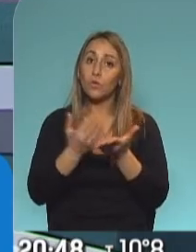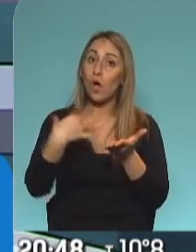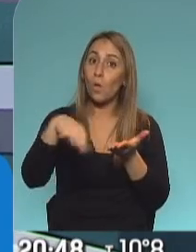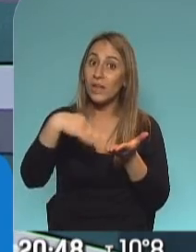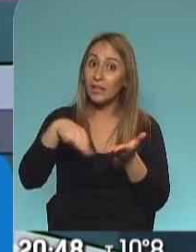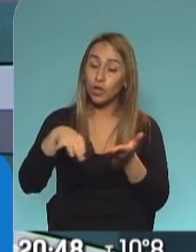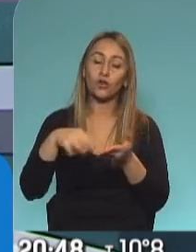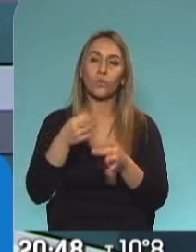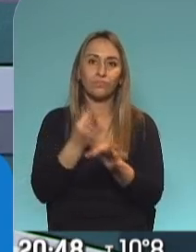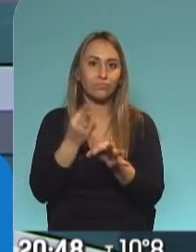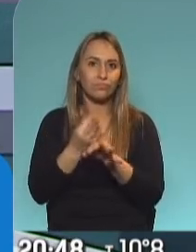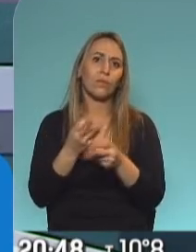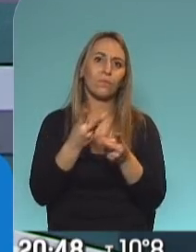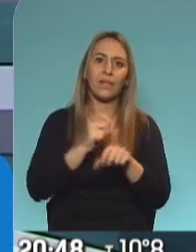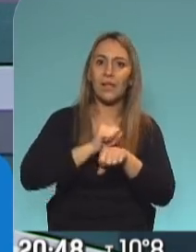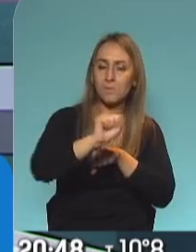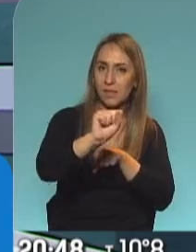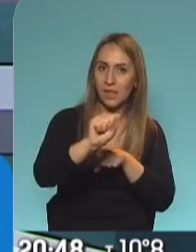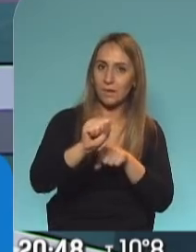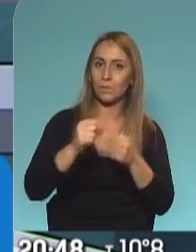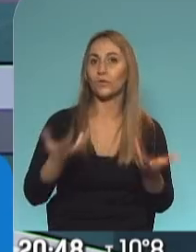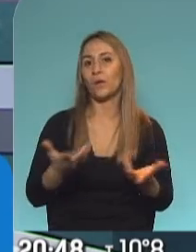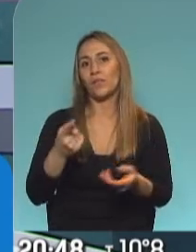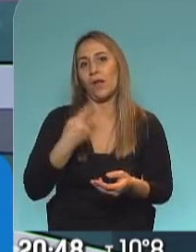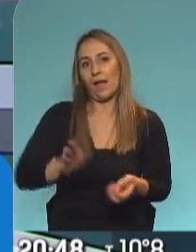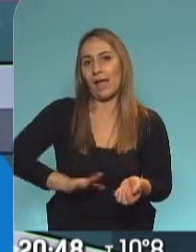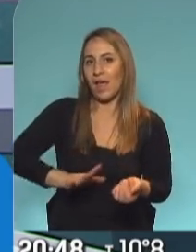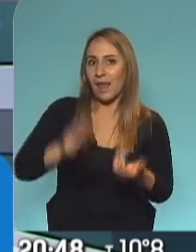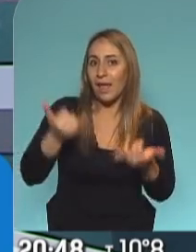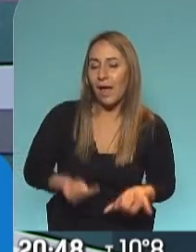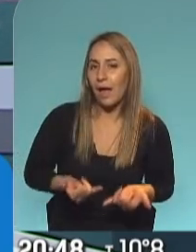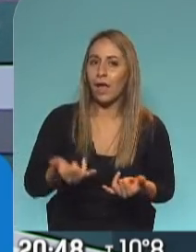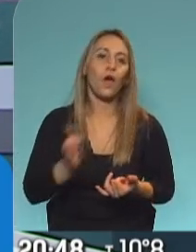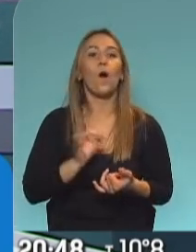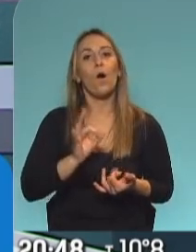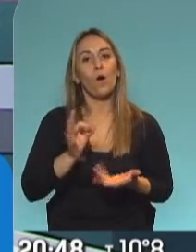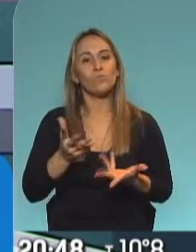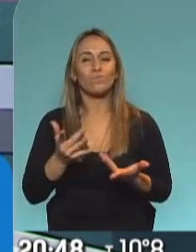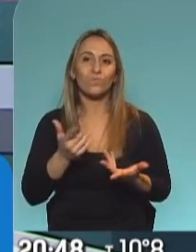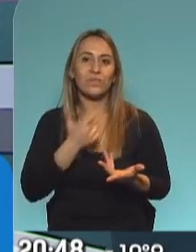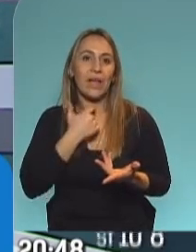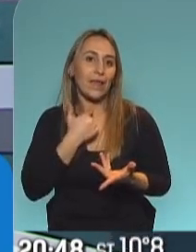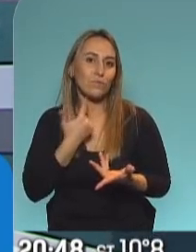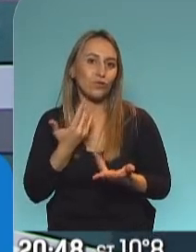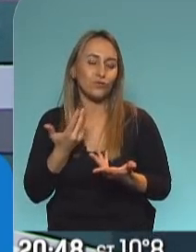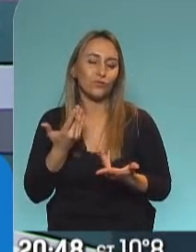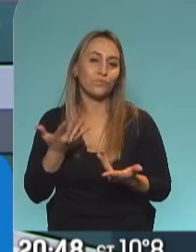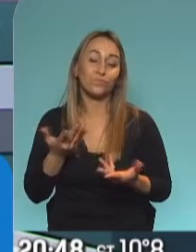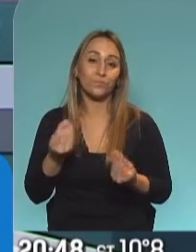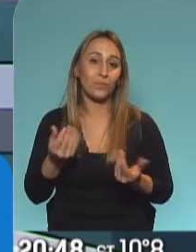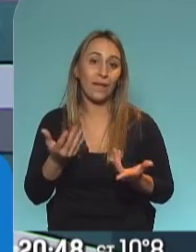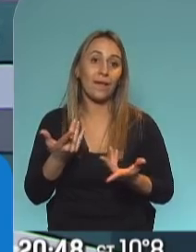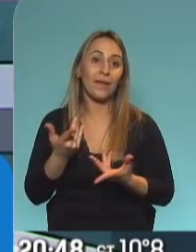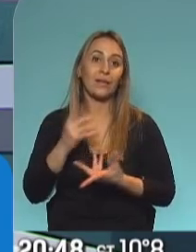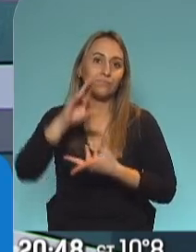por supuesto, si lo deseamos, si estamos, si tenemos ganas, si nos queremos adentrar en